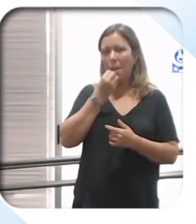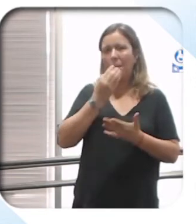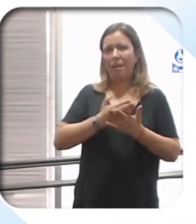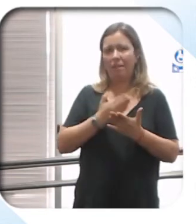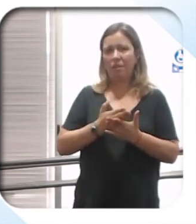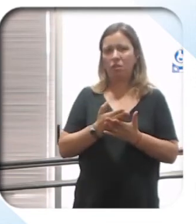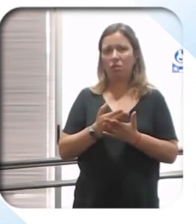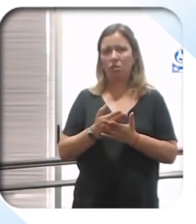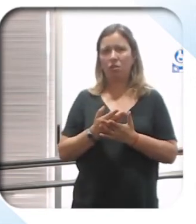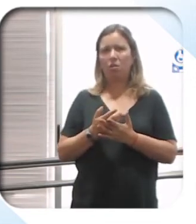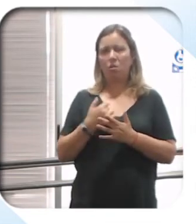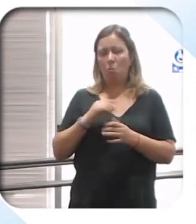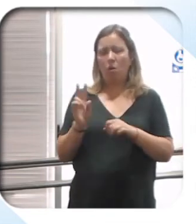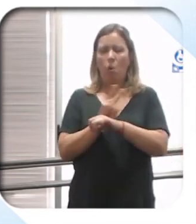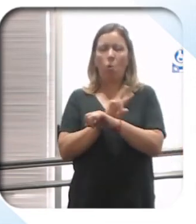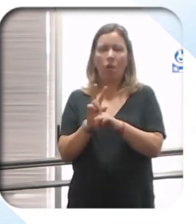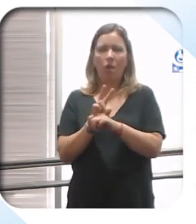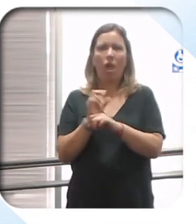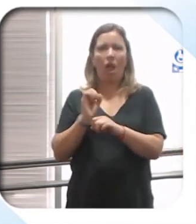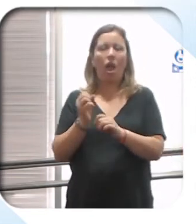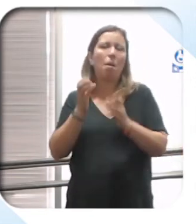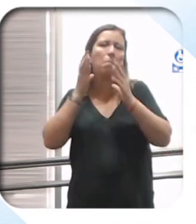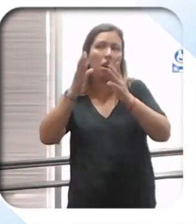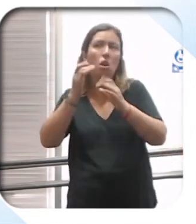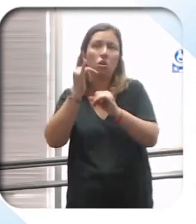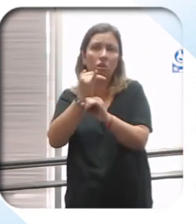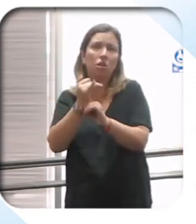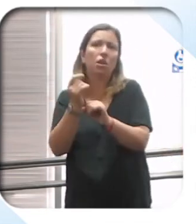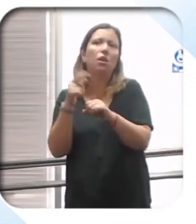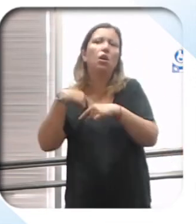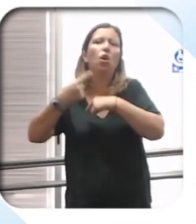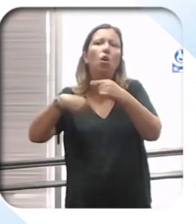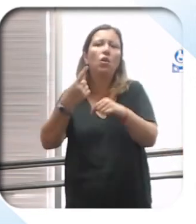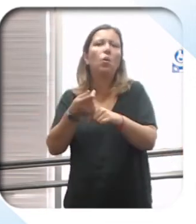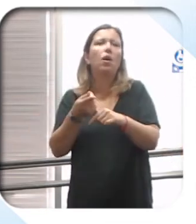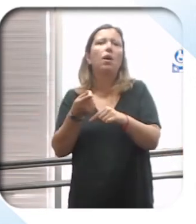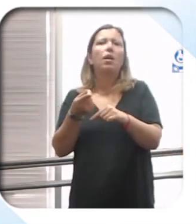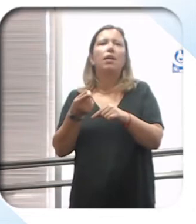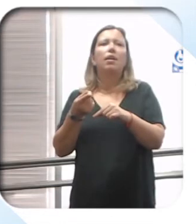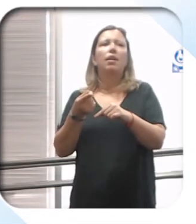el costo-beneficio. Hablamos de riesgo recién, de seguir